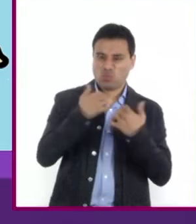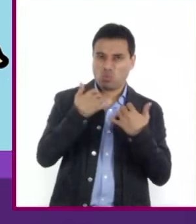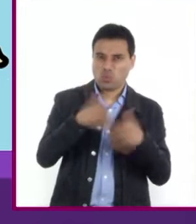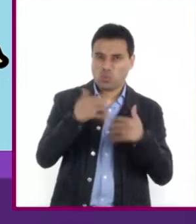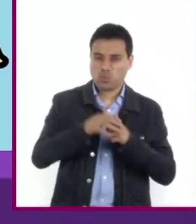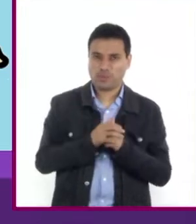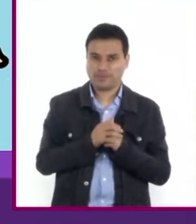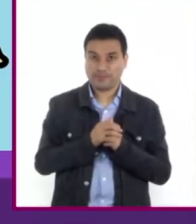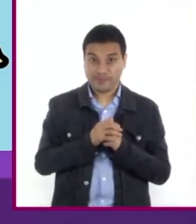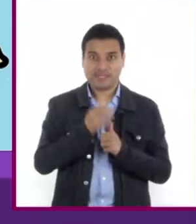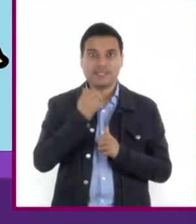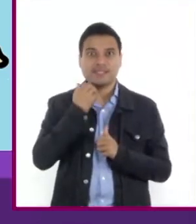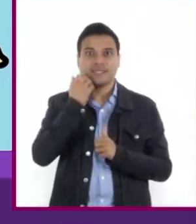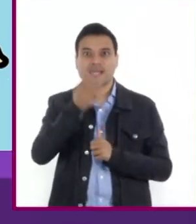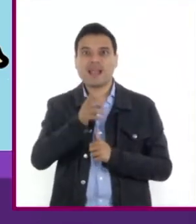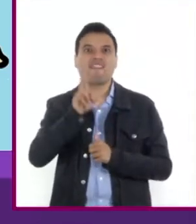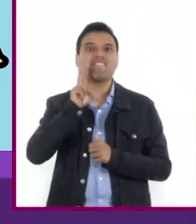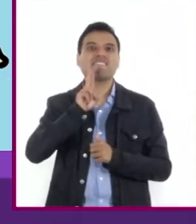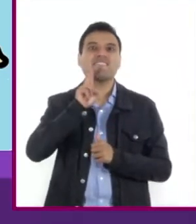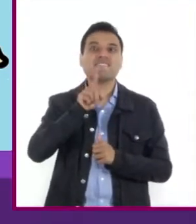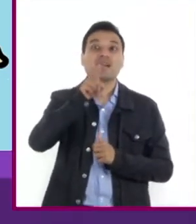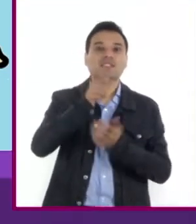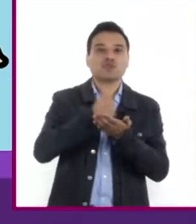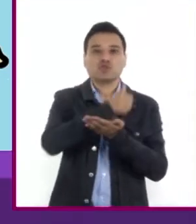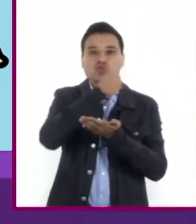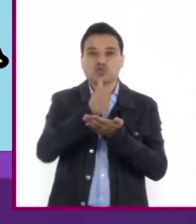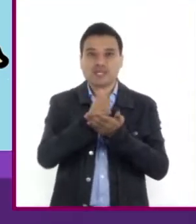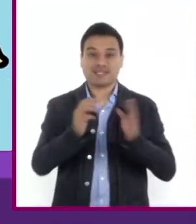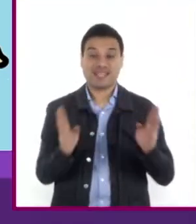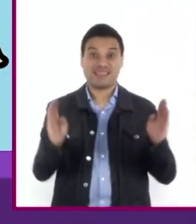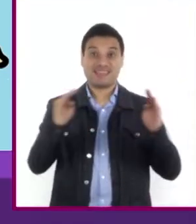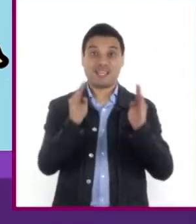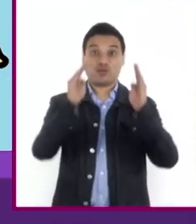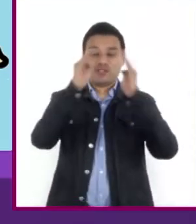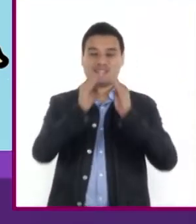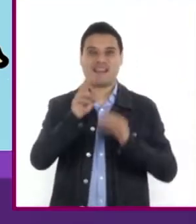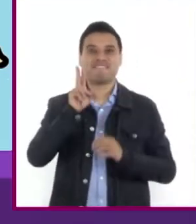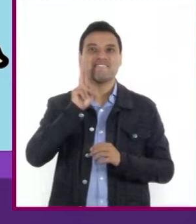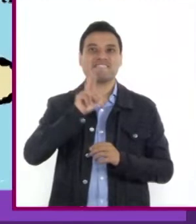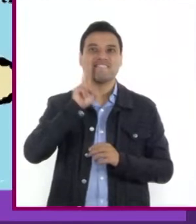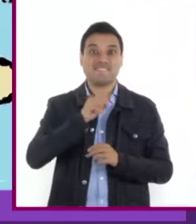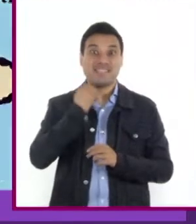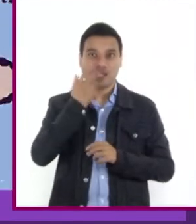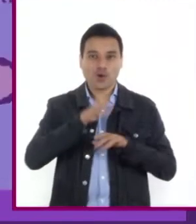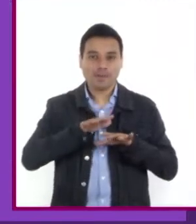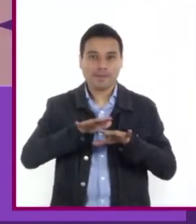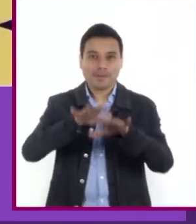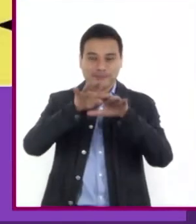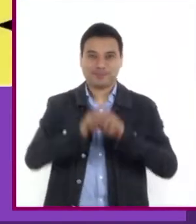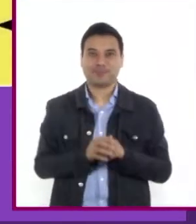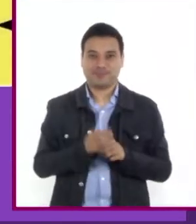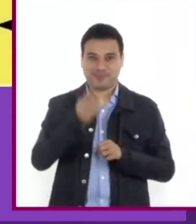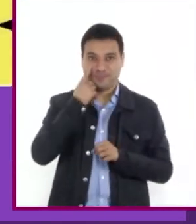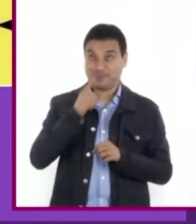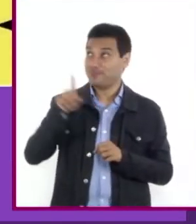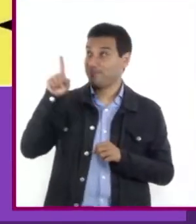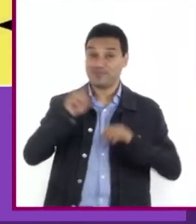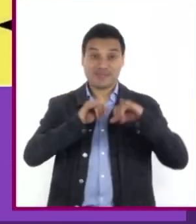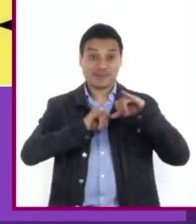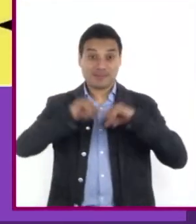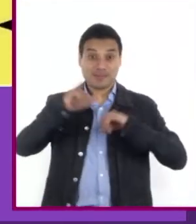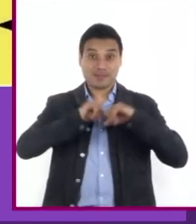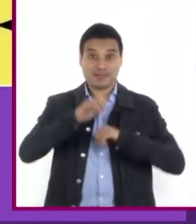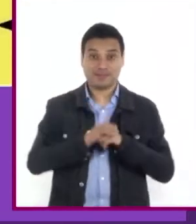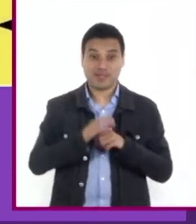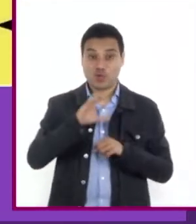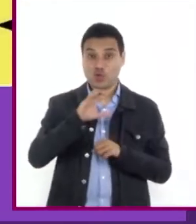a la ciudad de Tenochtitlan y desde ahí iniciar su ruta hacia la gran ciudad. En este mapa podemos ver que Hernán